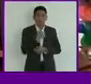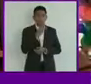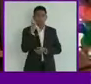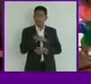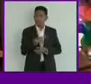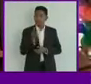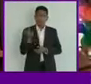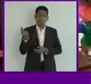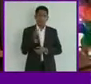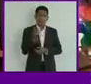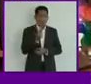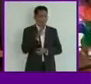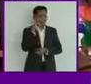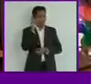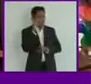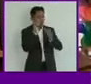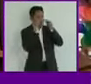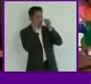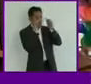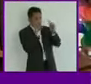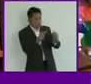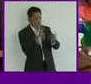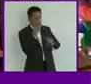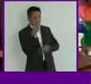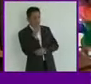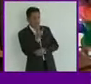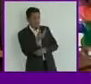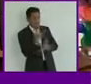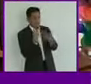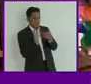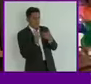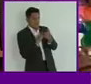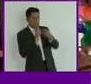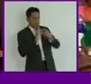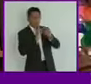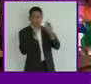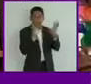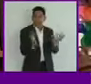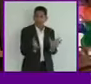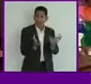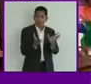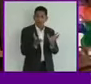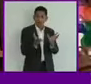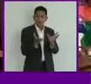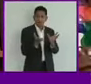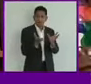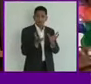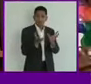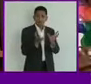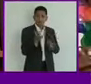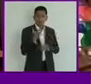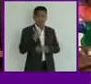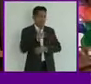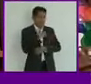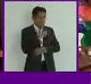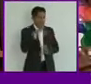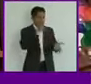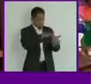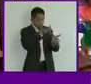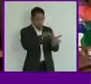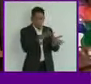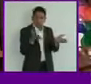sensibilidad, generar empatía a nivel personal, pero también conforme los espacios que vamos ocupando en la sociedad, en la comunidad, yo hoy, por ejemplo, como magistrada,